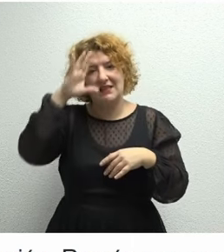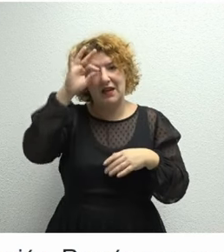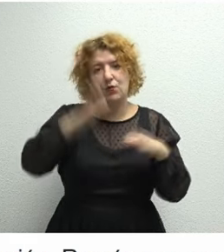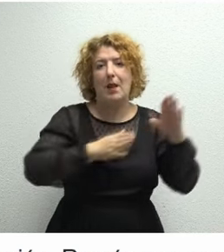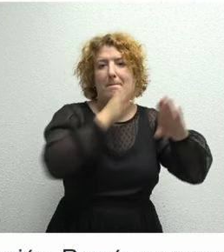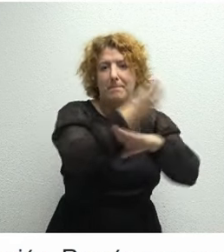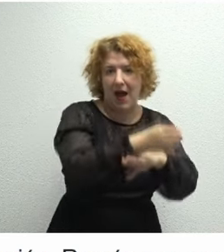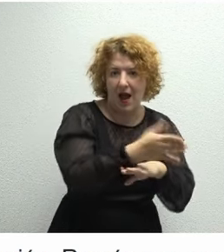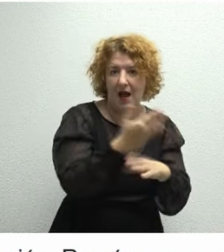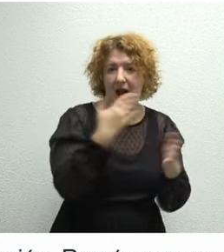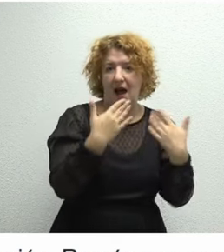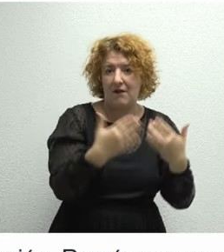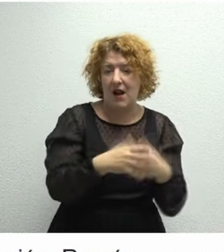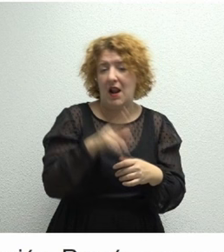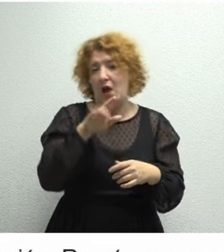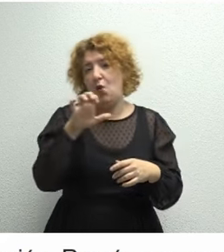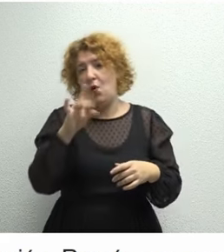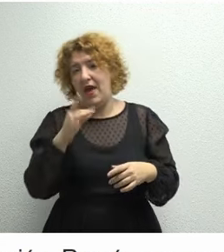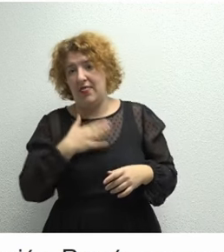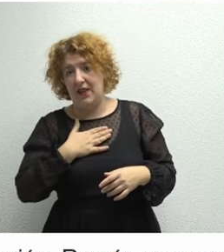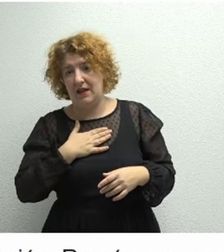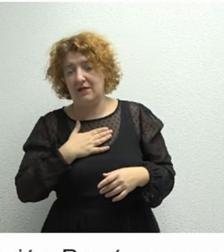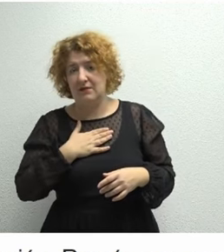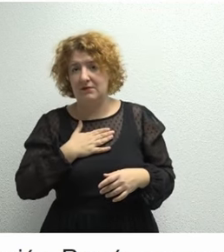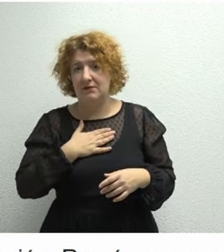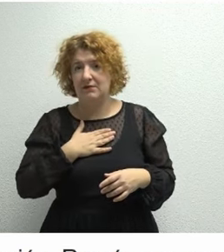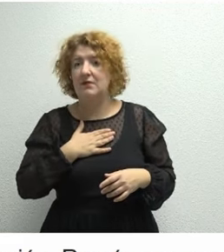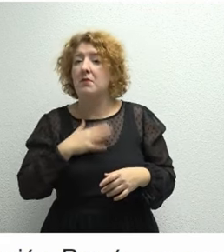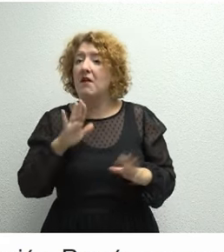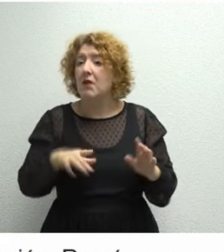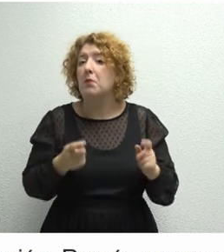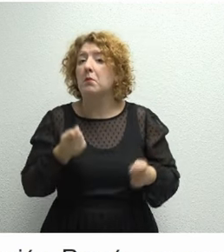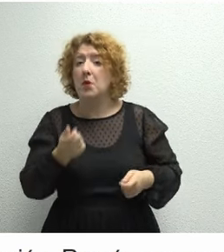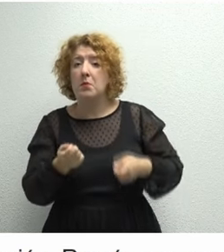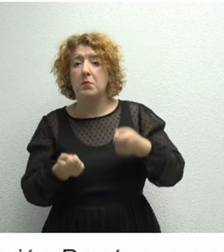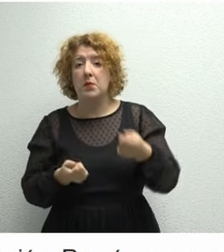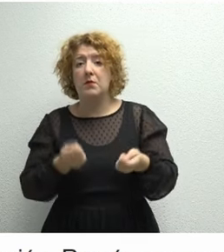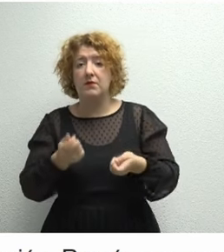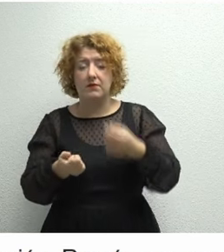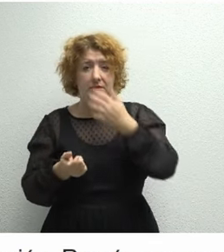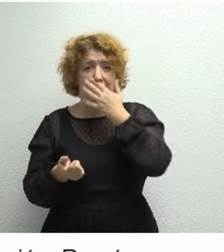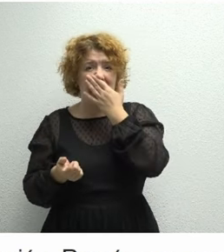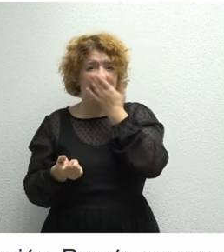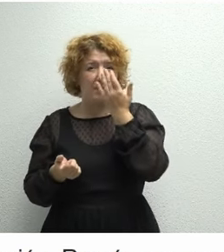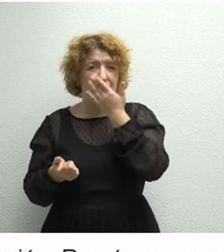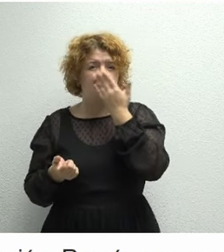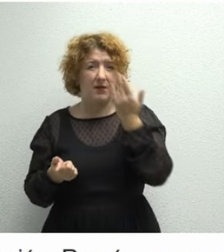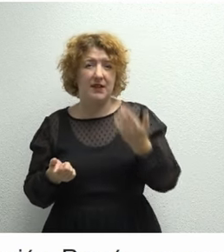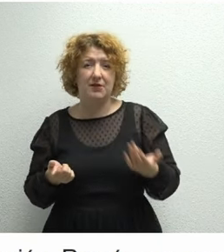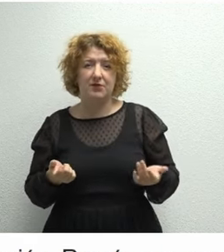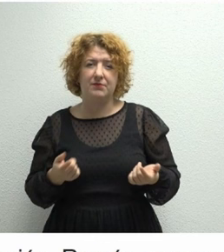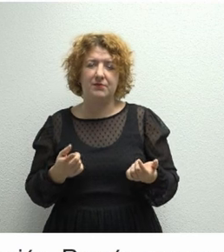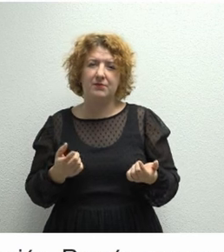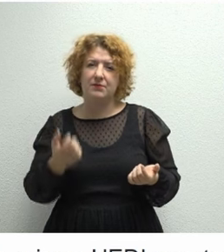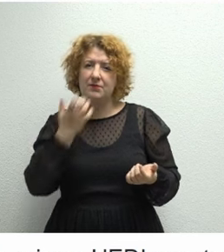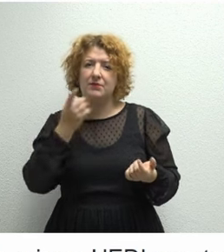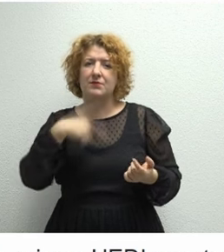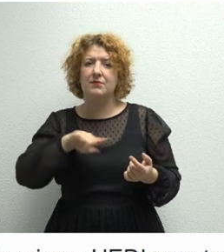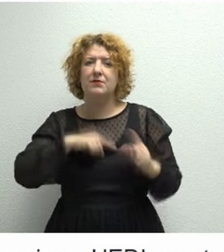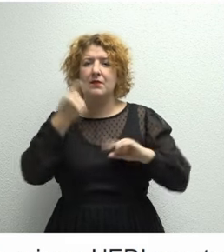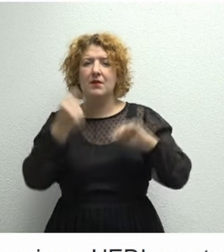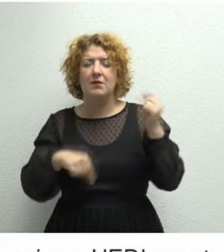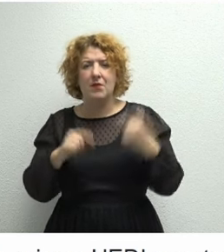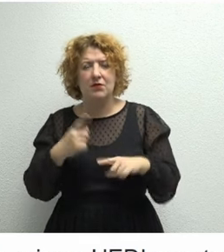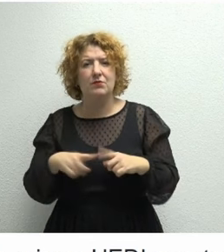tal Bueno pues va dando sus frutos pequeños frutitos porque eh de todo ese trabajo se ha